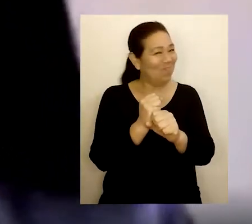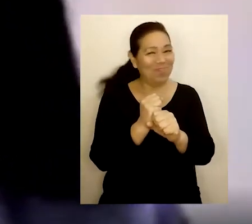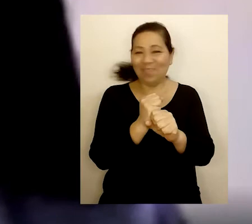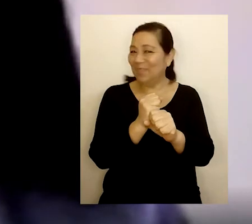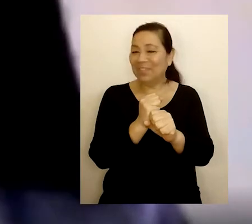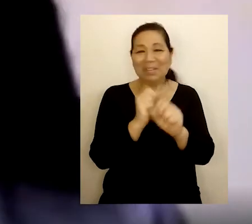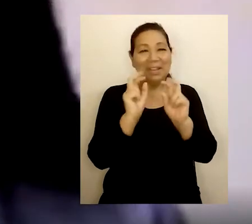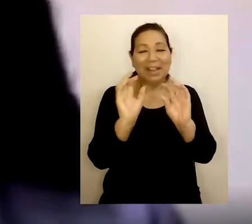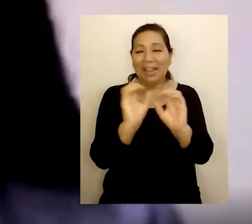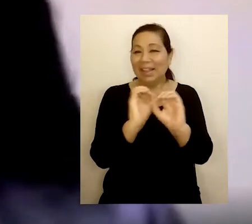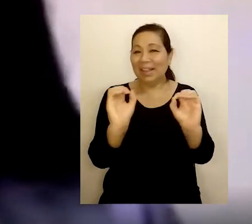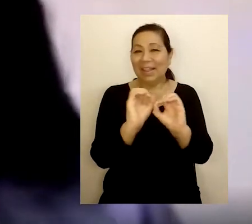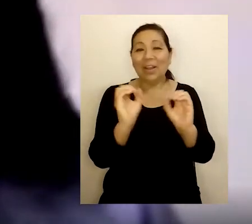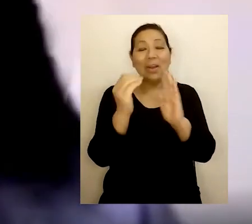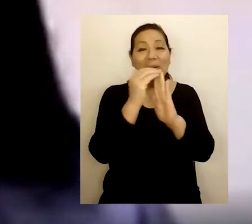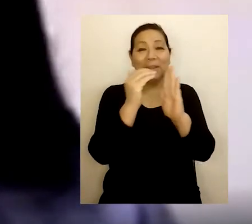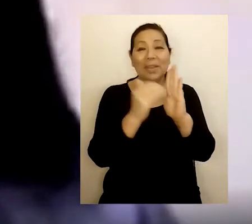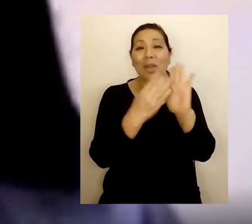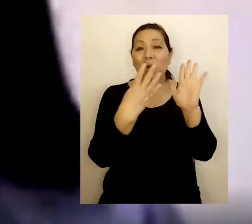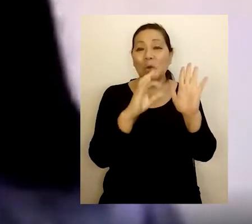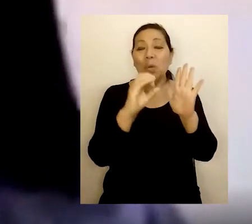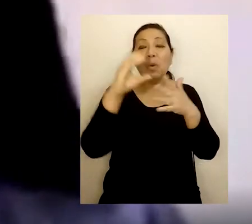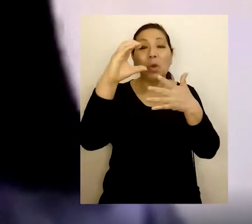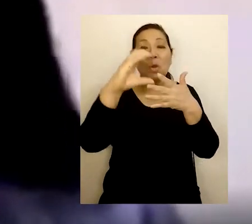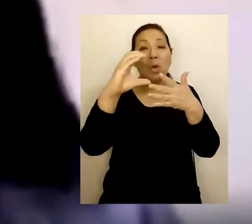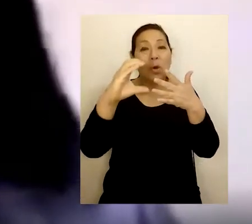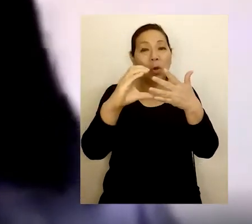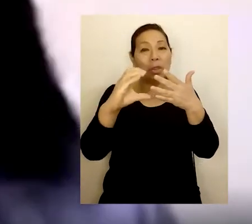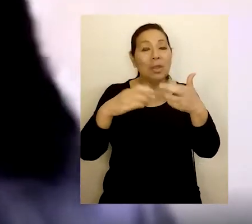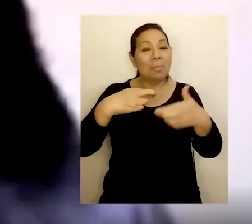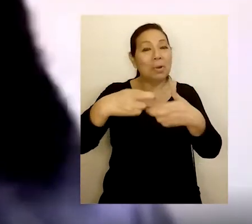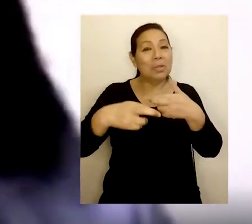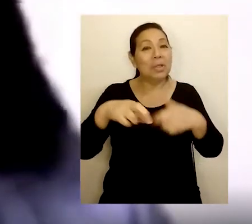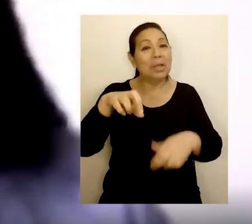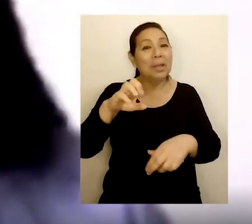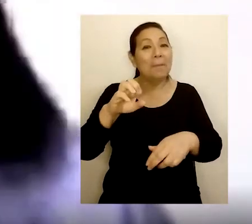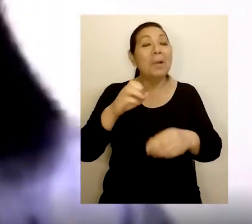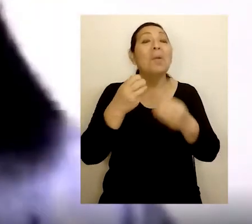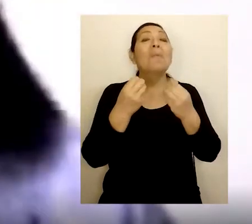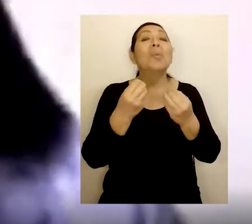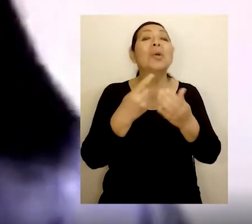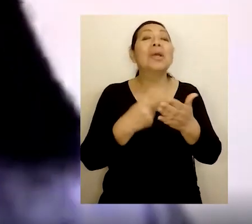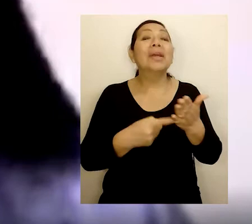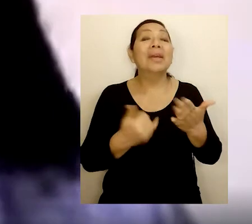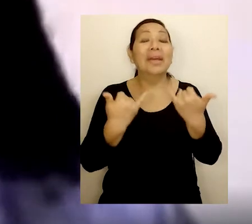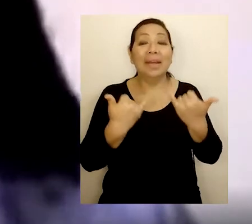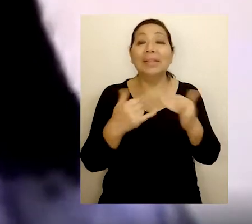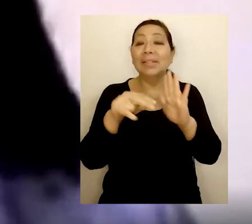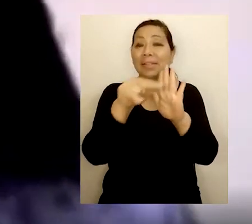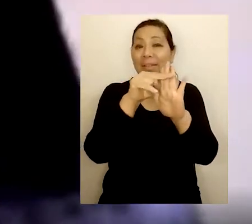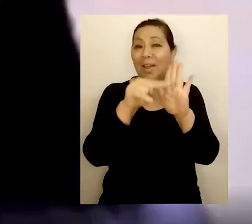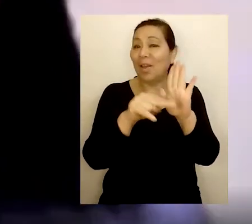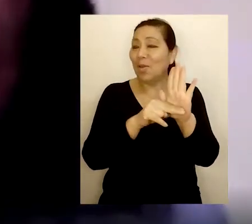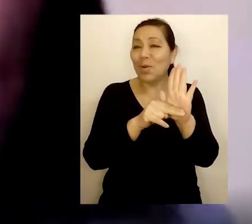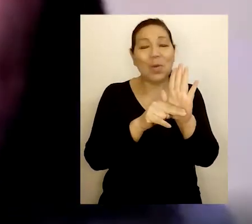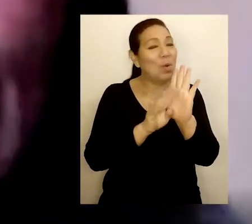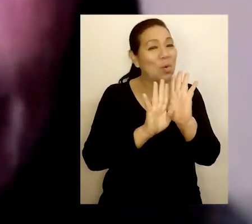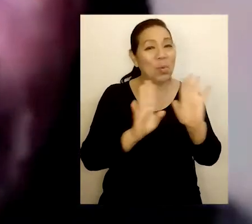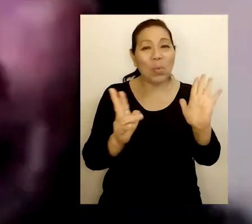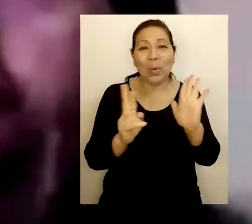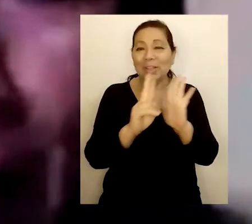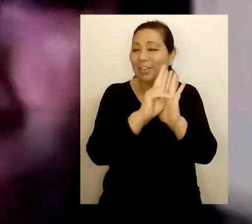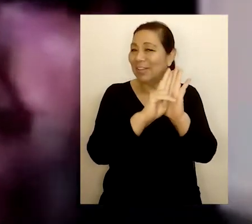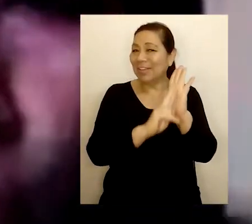la inobservancia del artículo 90 del Código de Procedimientos Penales. ¿Por qué? Porque esta norma no es una regla